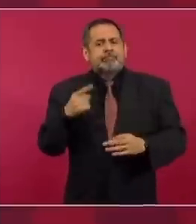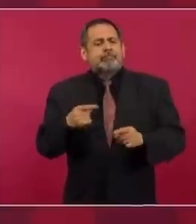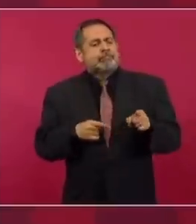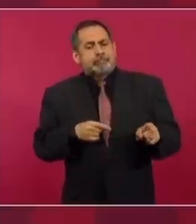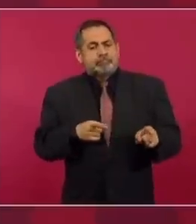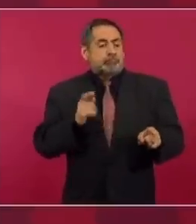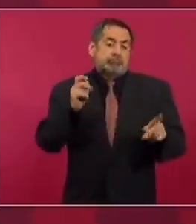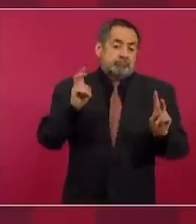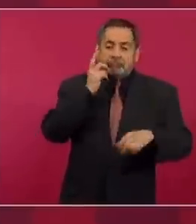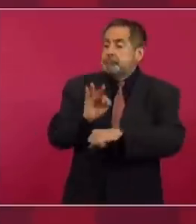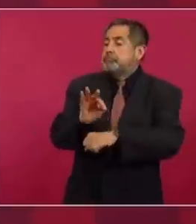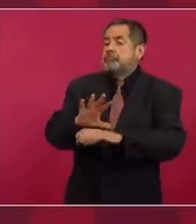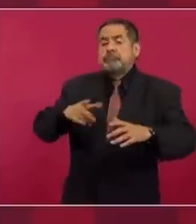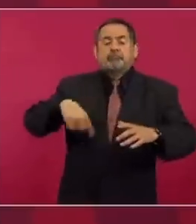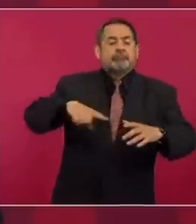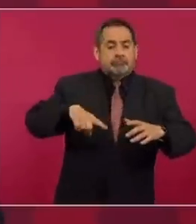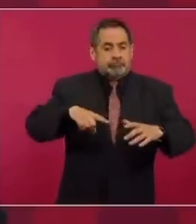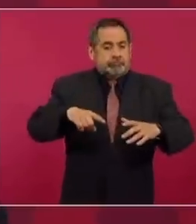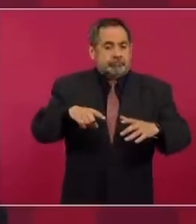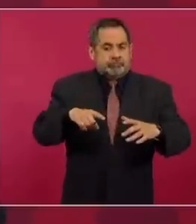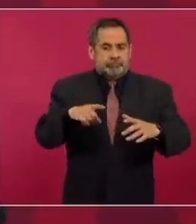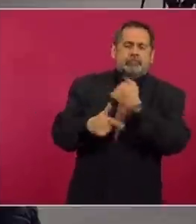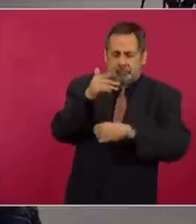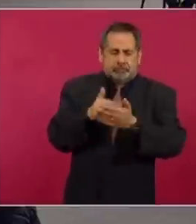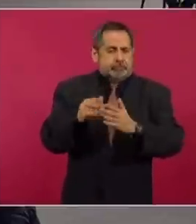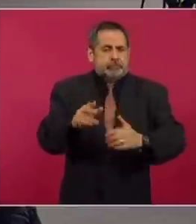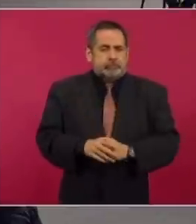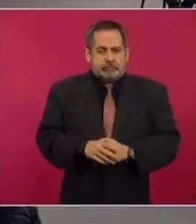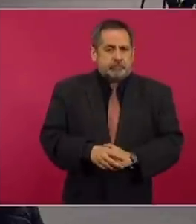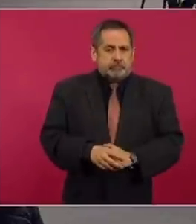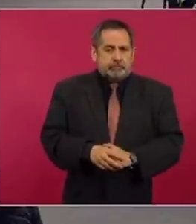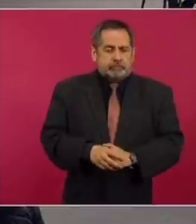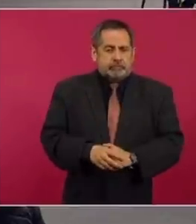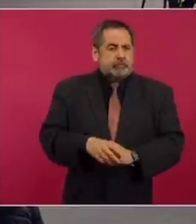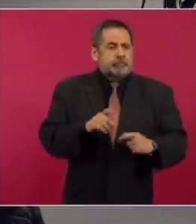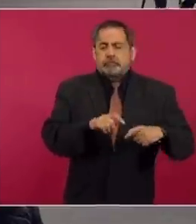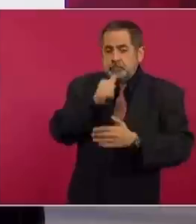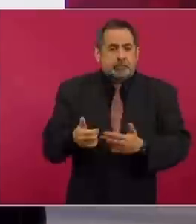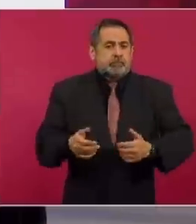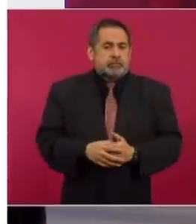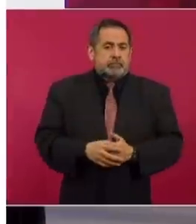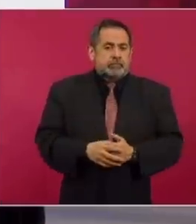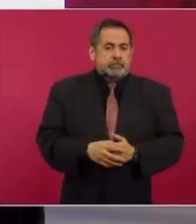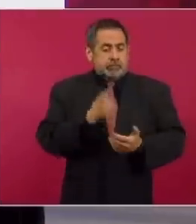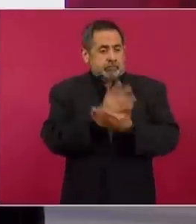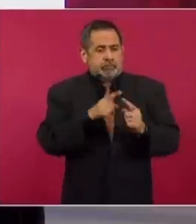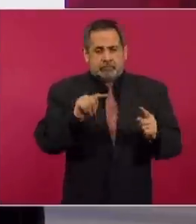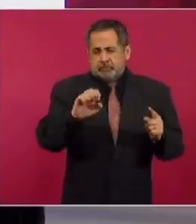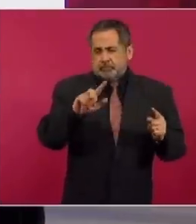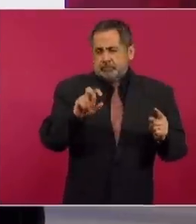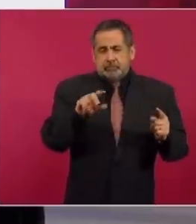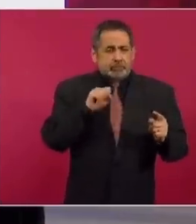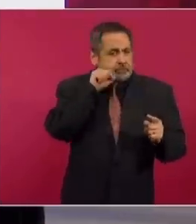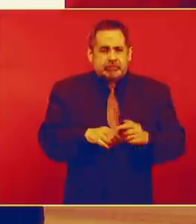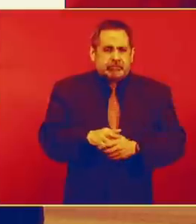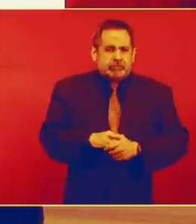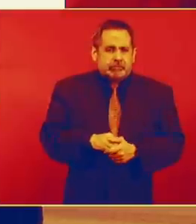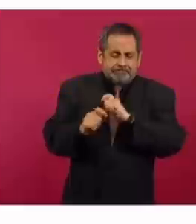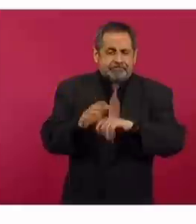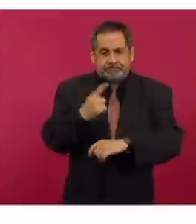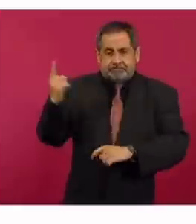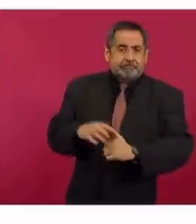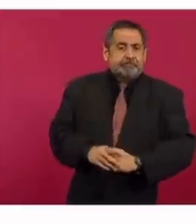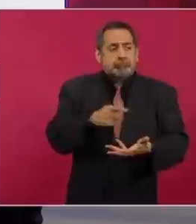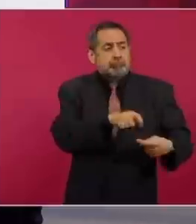para proteger a los machuchones. Mira cuánto le condonaron a Televisa. Pero no solo fue Televisa, también aclararlo. Era